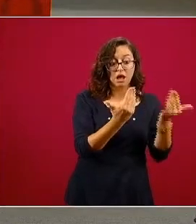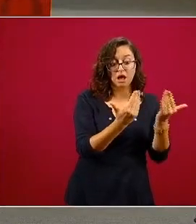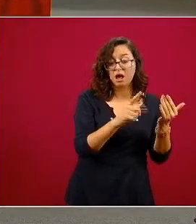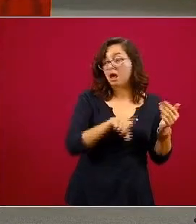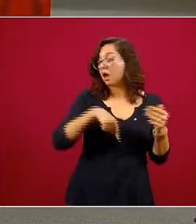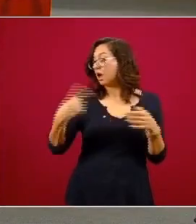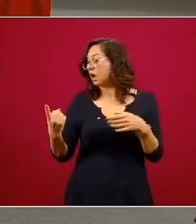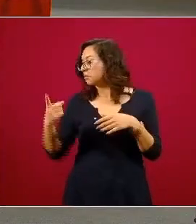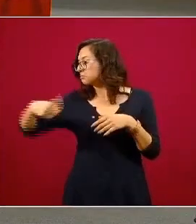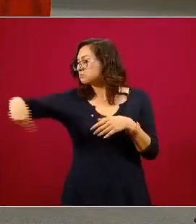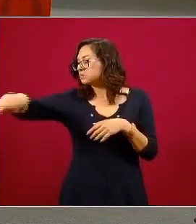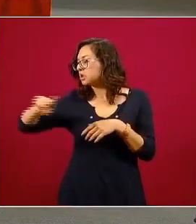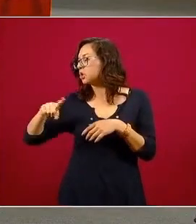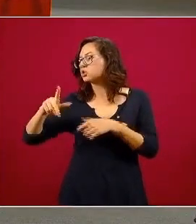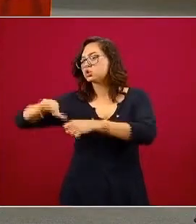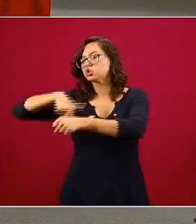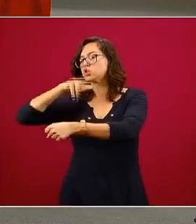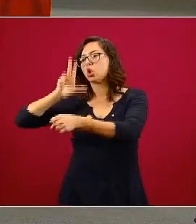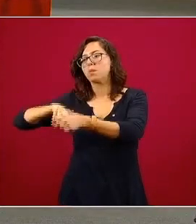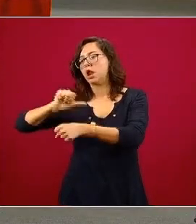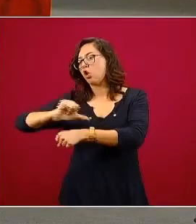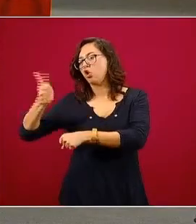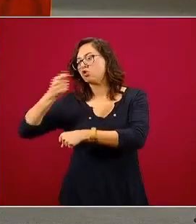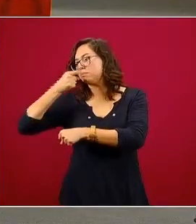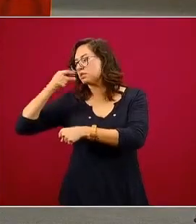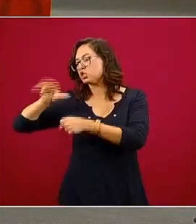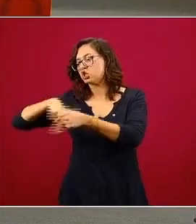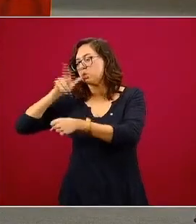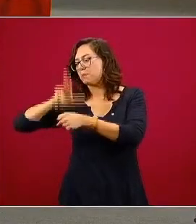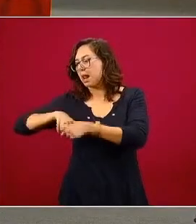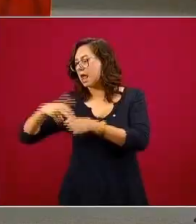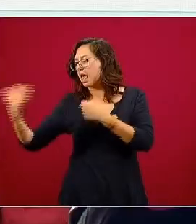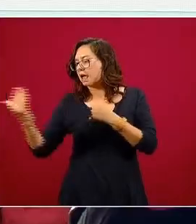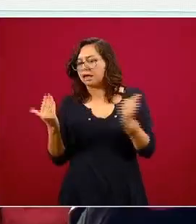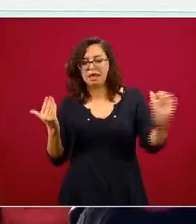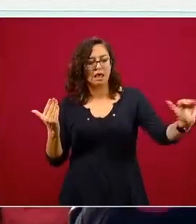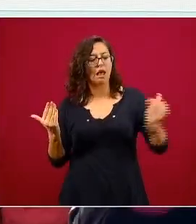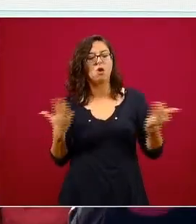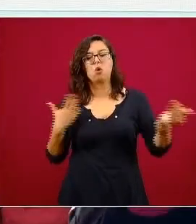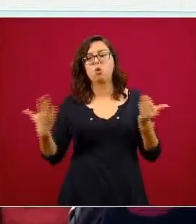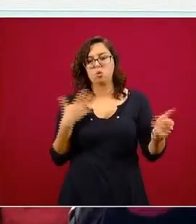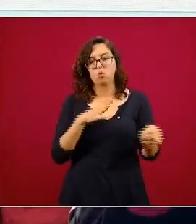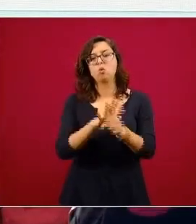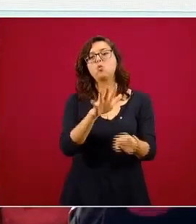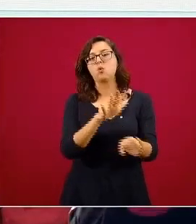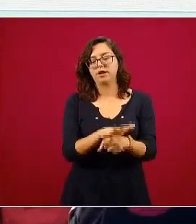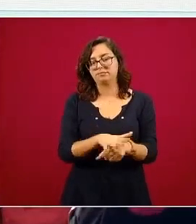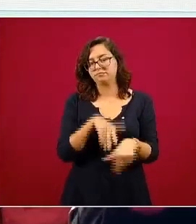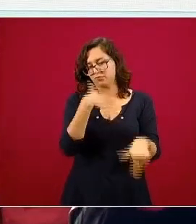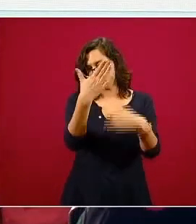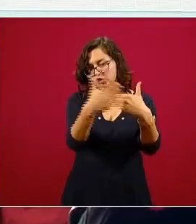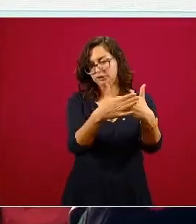que recibieron el tratamiento estándar. La siguiente, por favor.